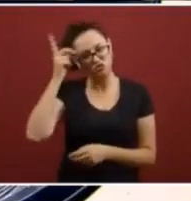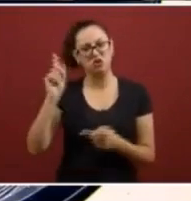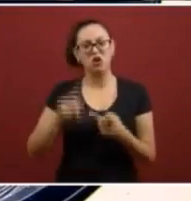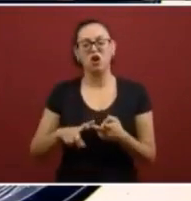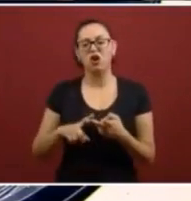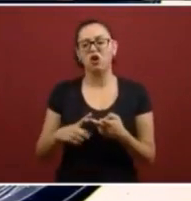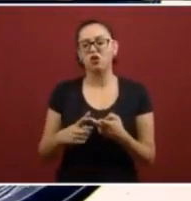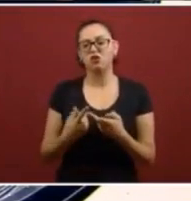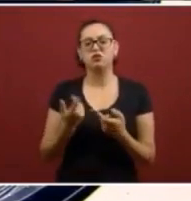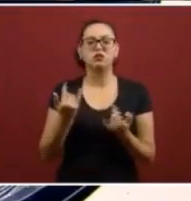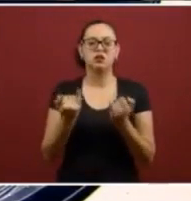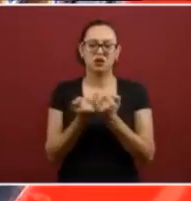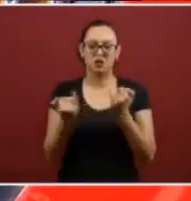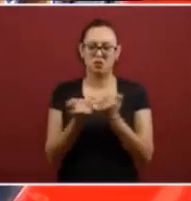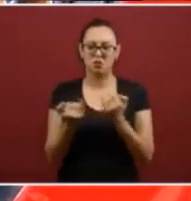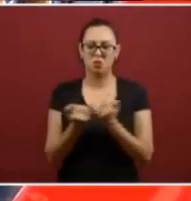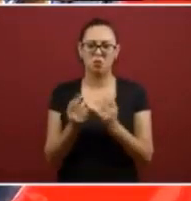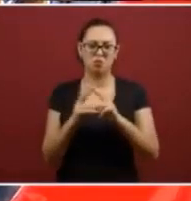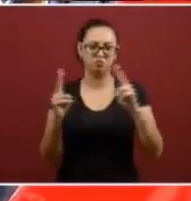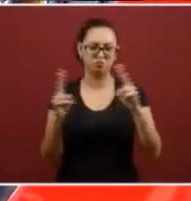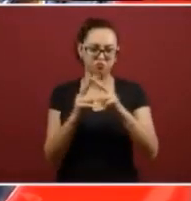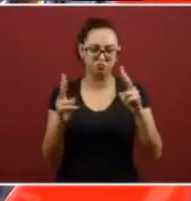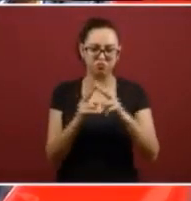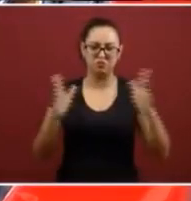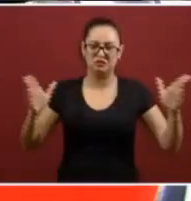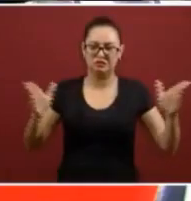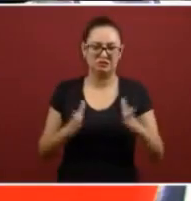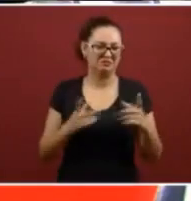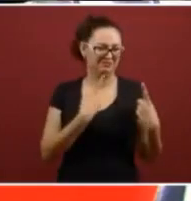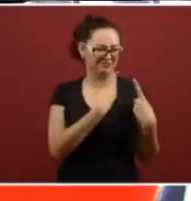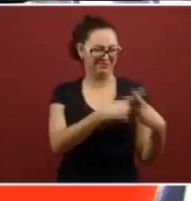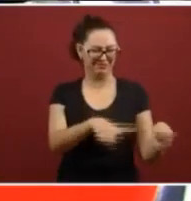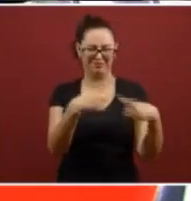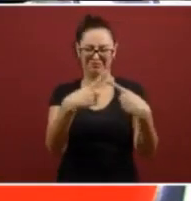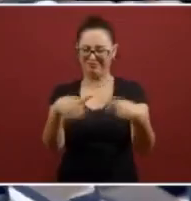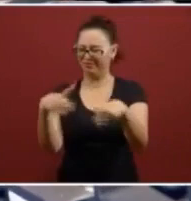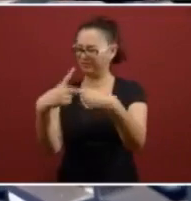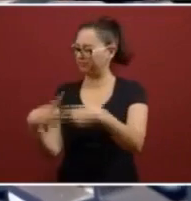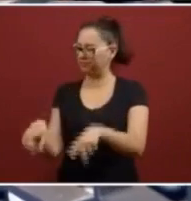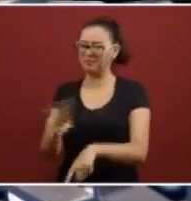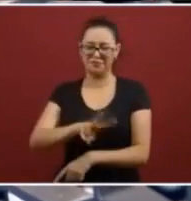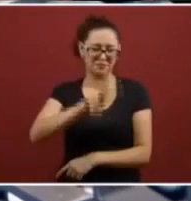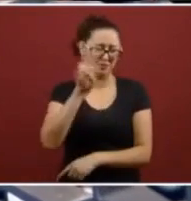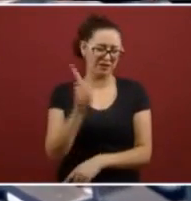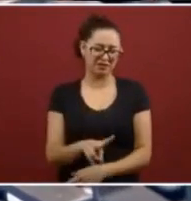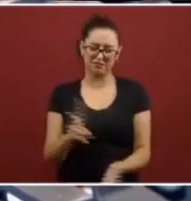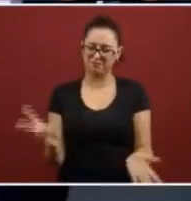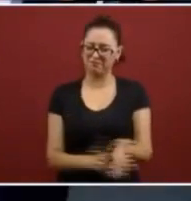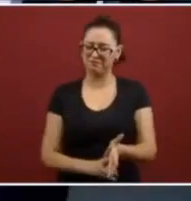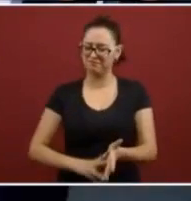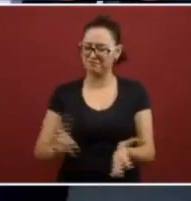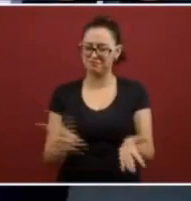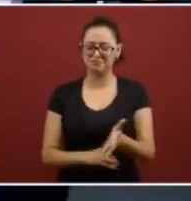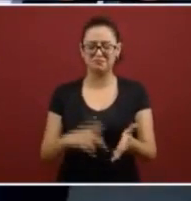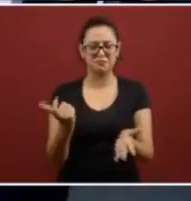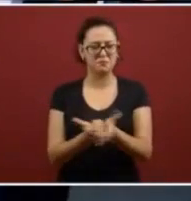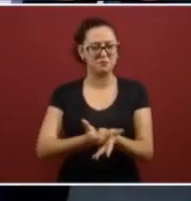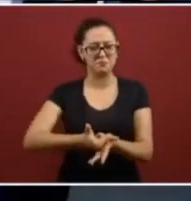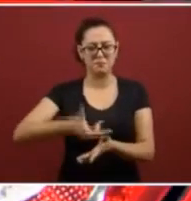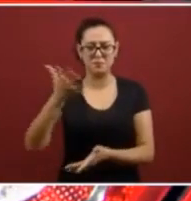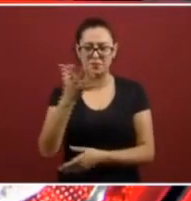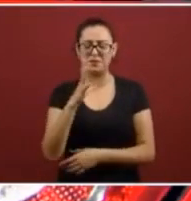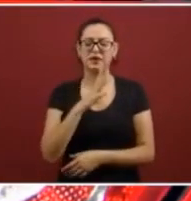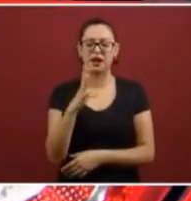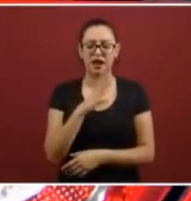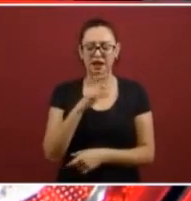two Corvettes, Mini Cooper, un Ford a Mustang Mini convertible, Cooper, en fin, son autos de un Mustang alto valor. convertible. Y These también are, tenemos por